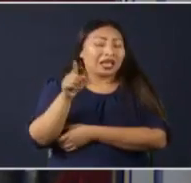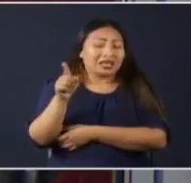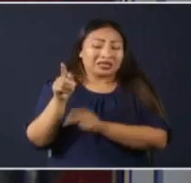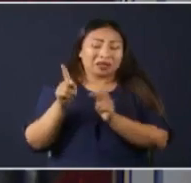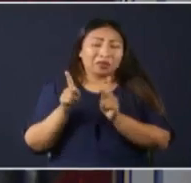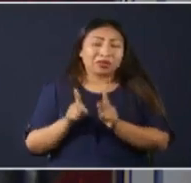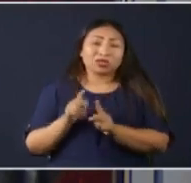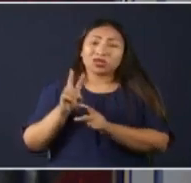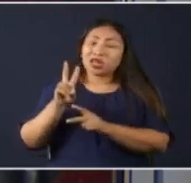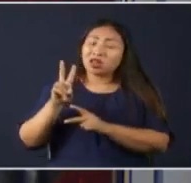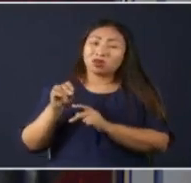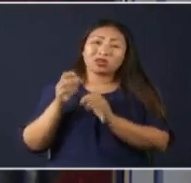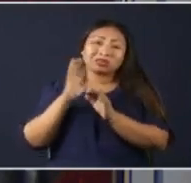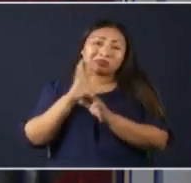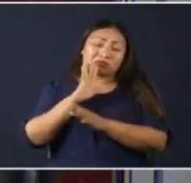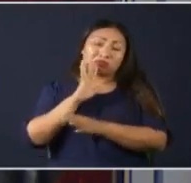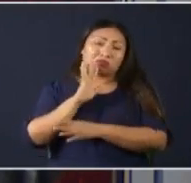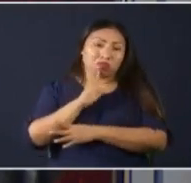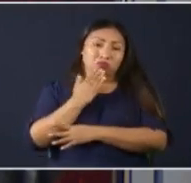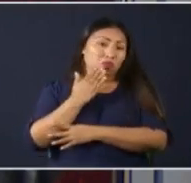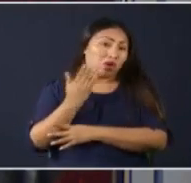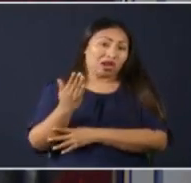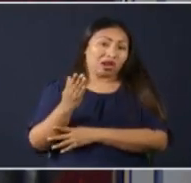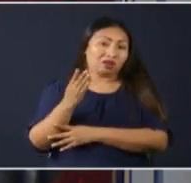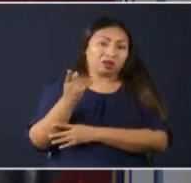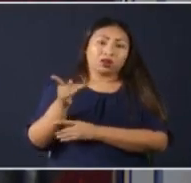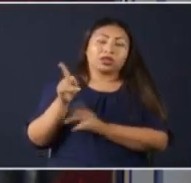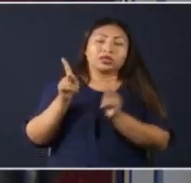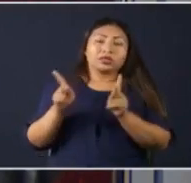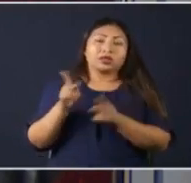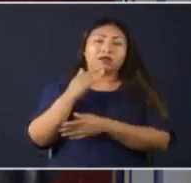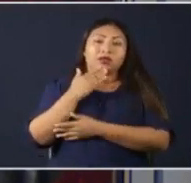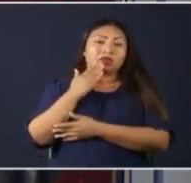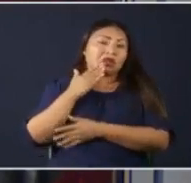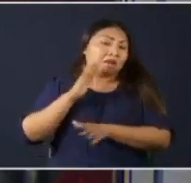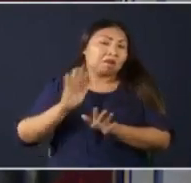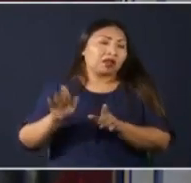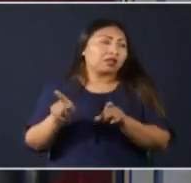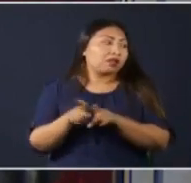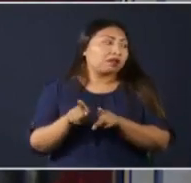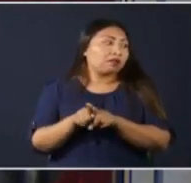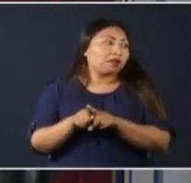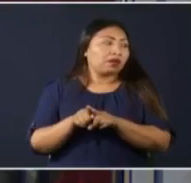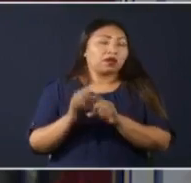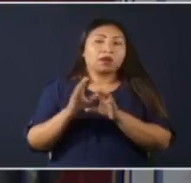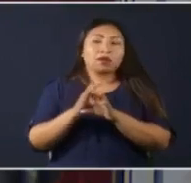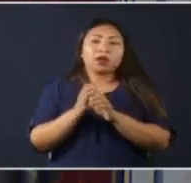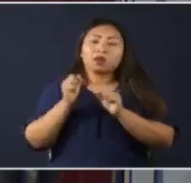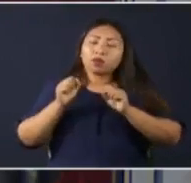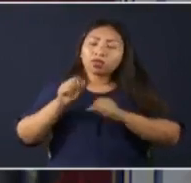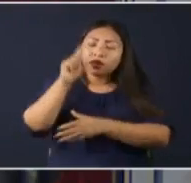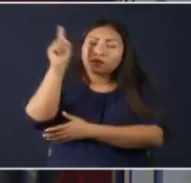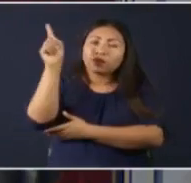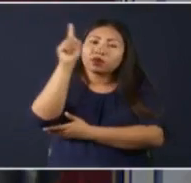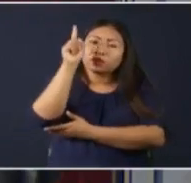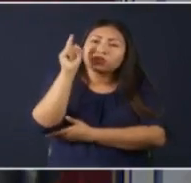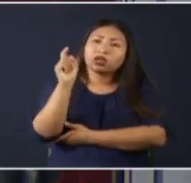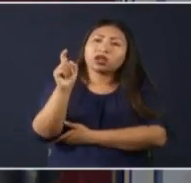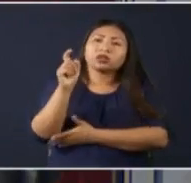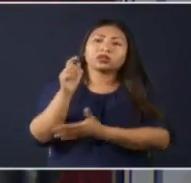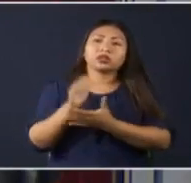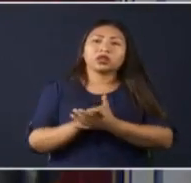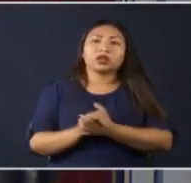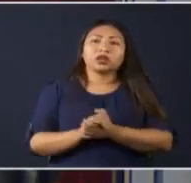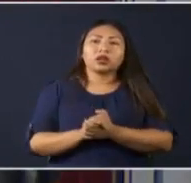como profesor del prestigioso colegio La Salle. Y había que preguntarse el porqué de esa